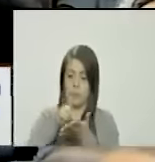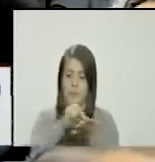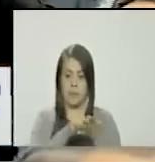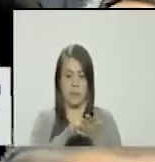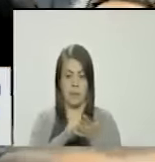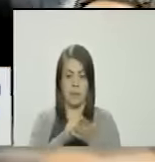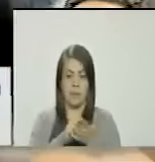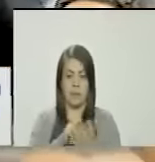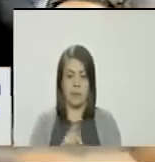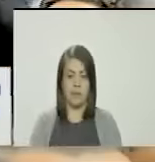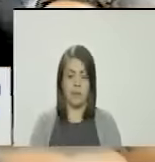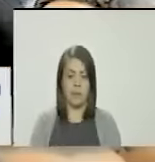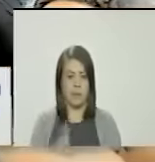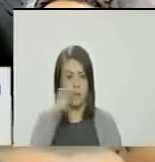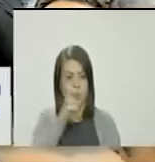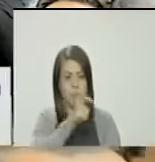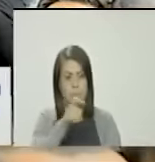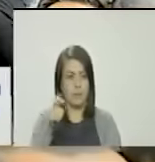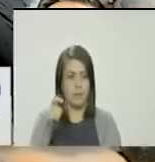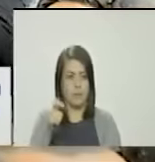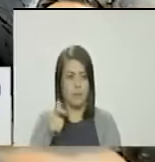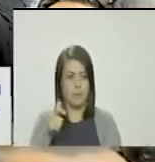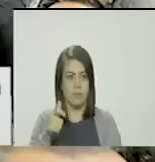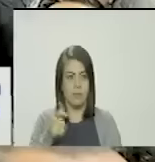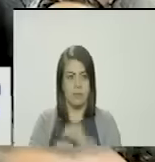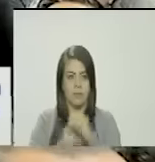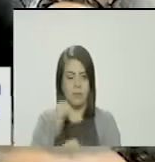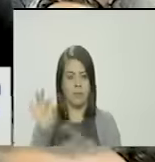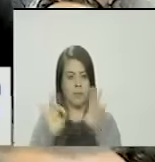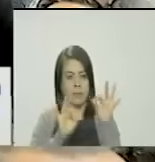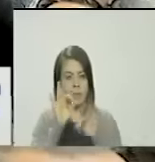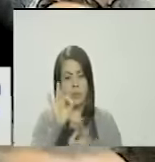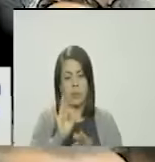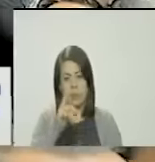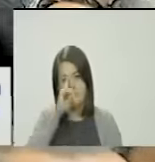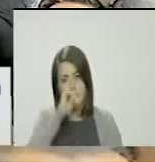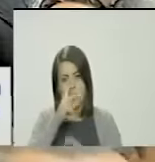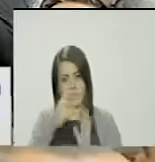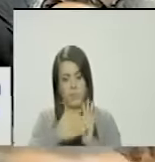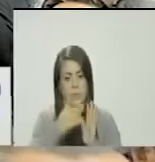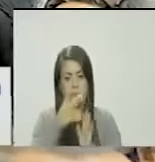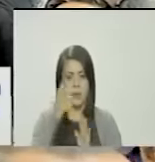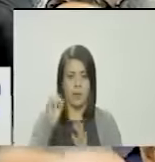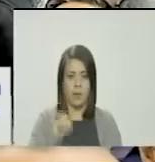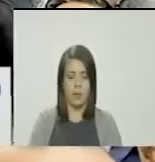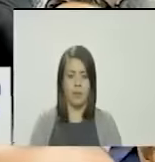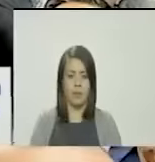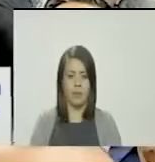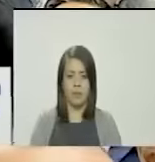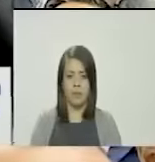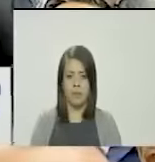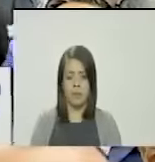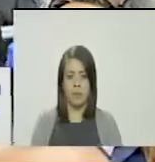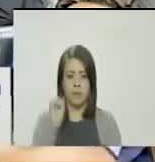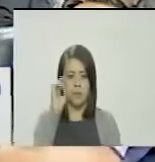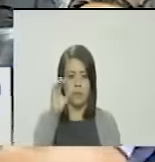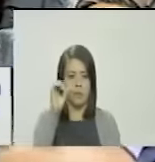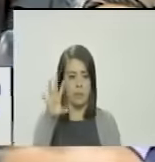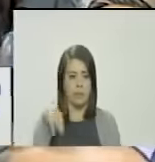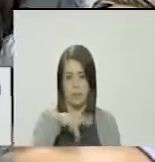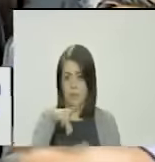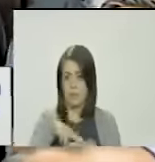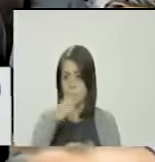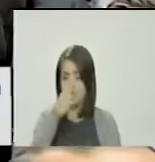presentes lo que el pueblo soberano escogió en el año 2020, una Asamblea